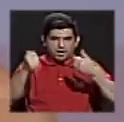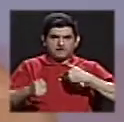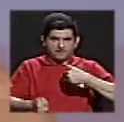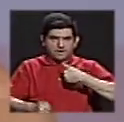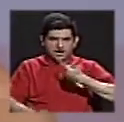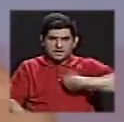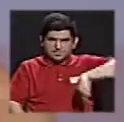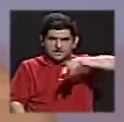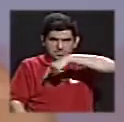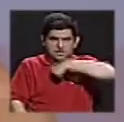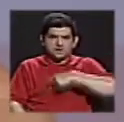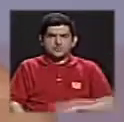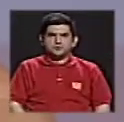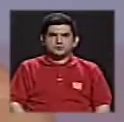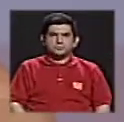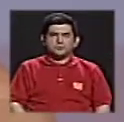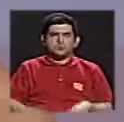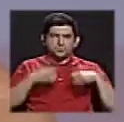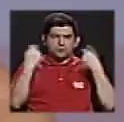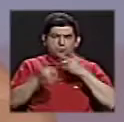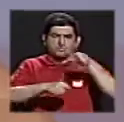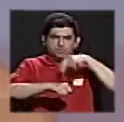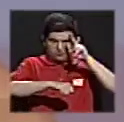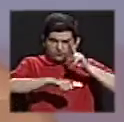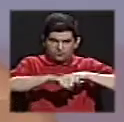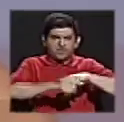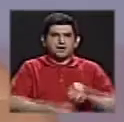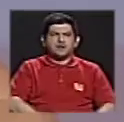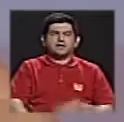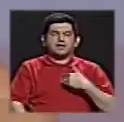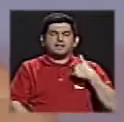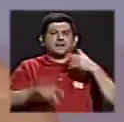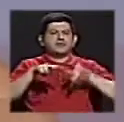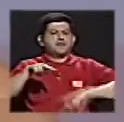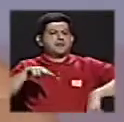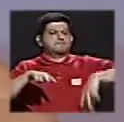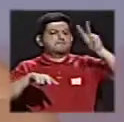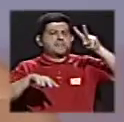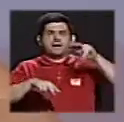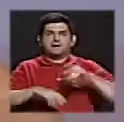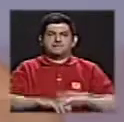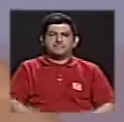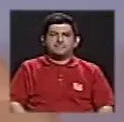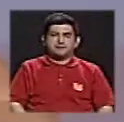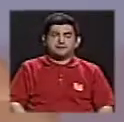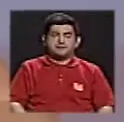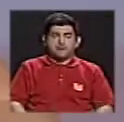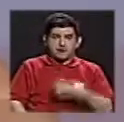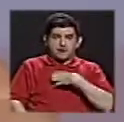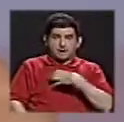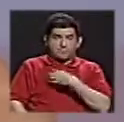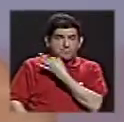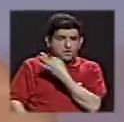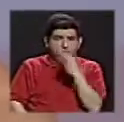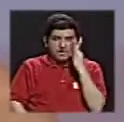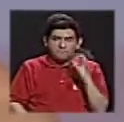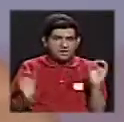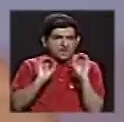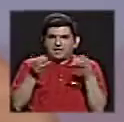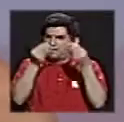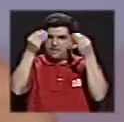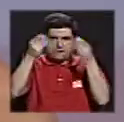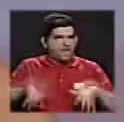tenemos, de feria orgánica, pues tenemos la ventaja más bien de que en nuestra finca no se pierde